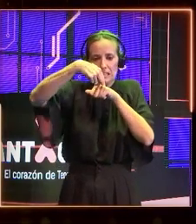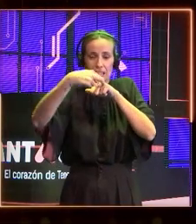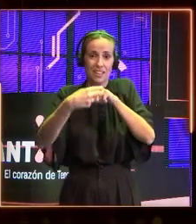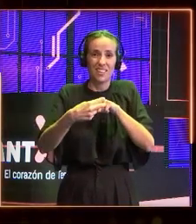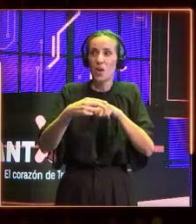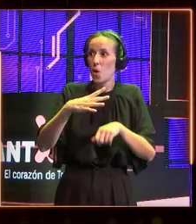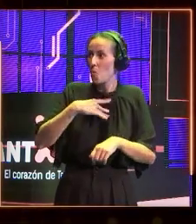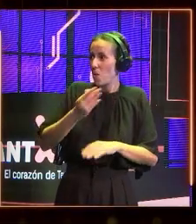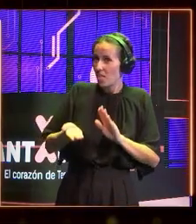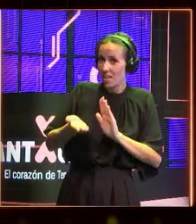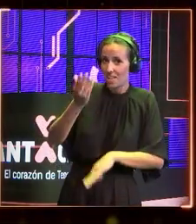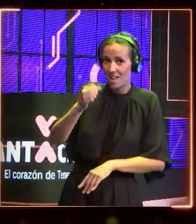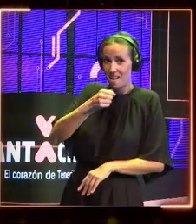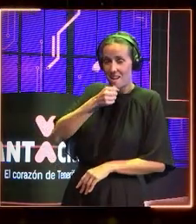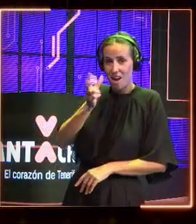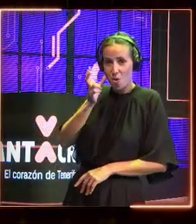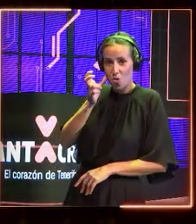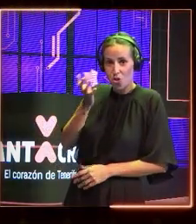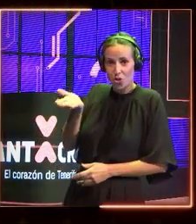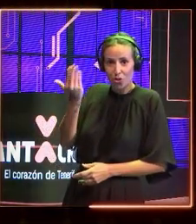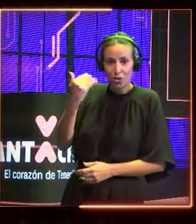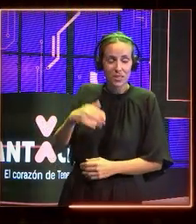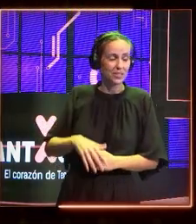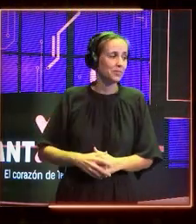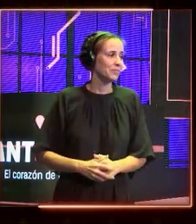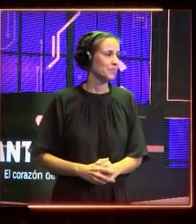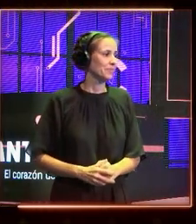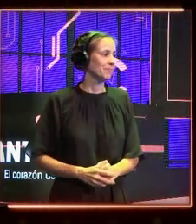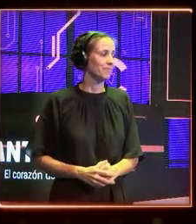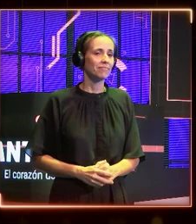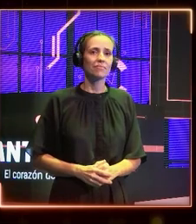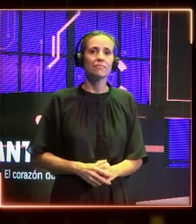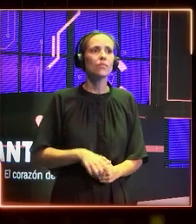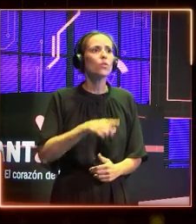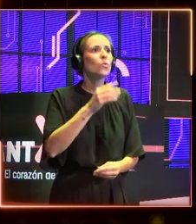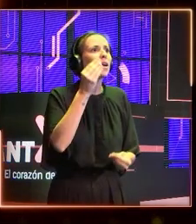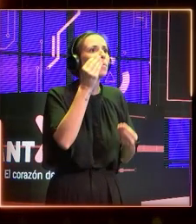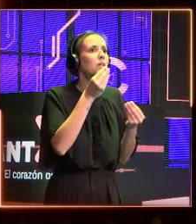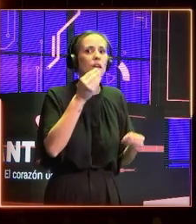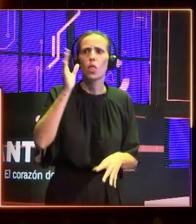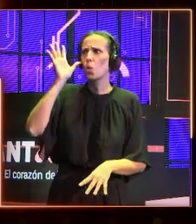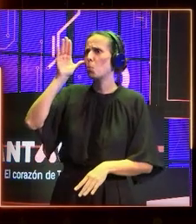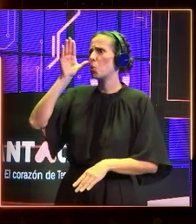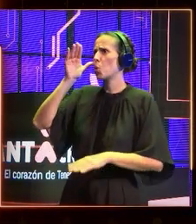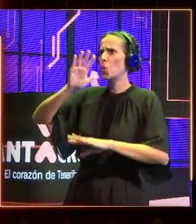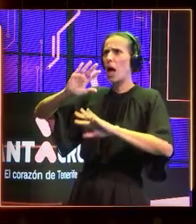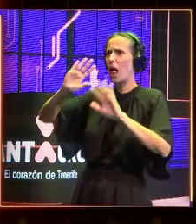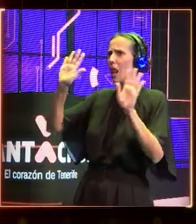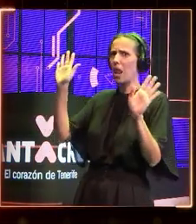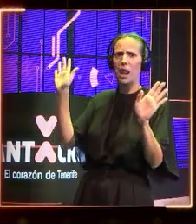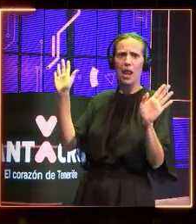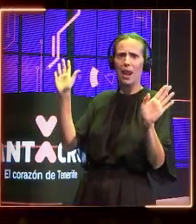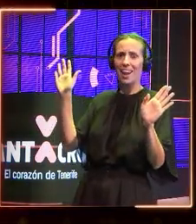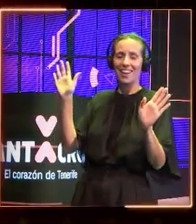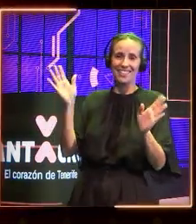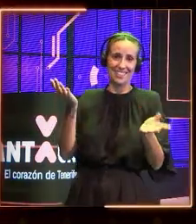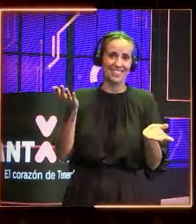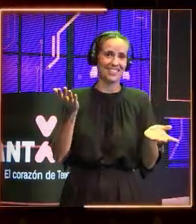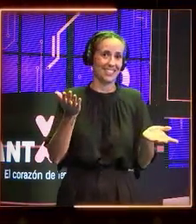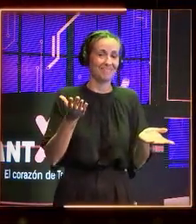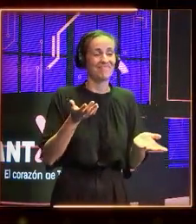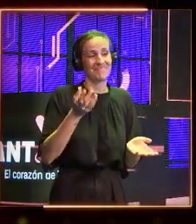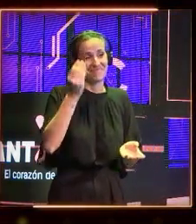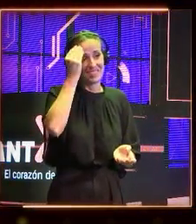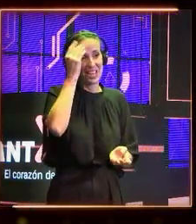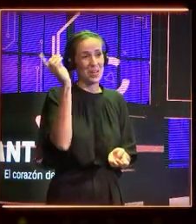dar audio Qué te ha parecido Oh brutal Bueno yo creo yo creo